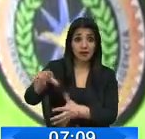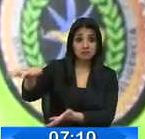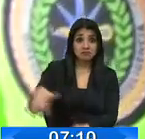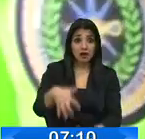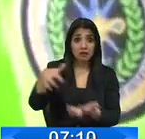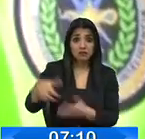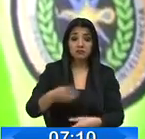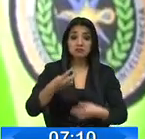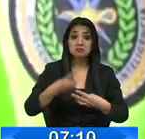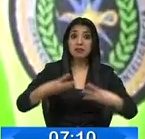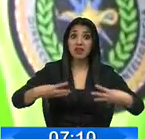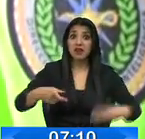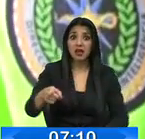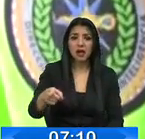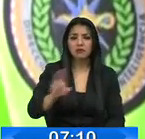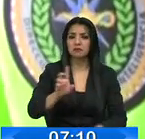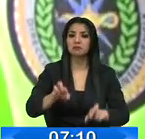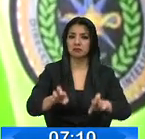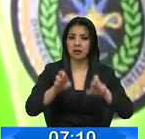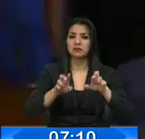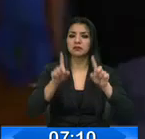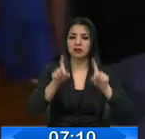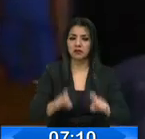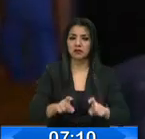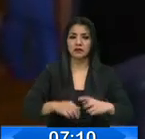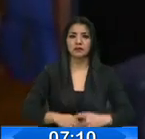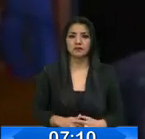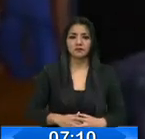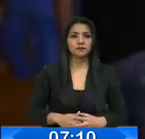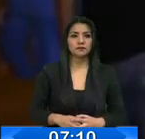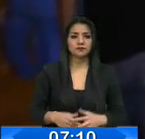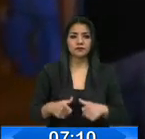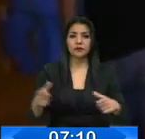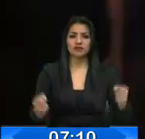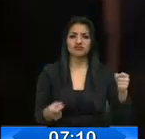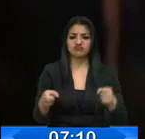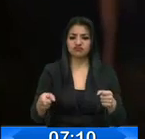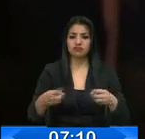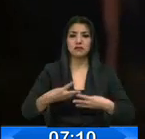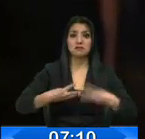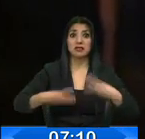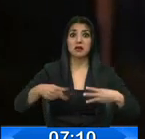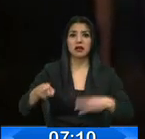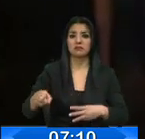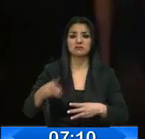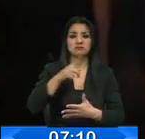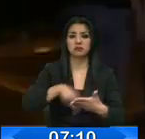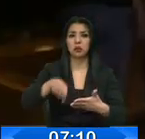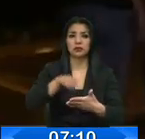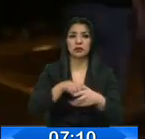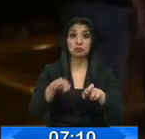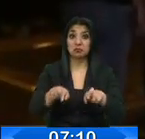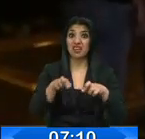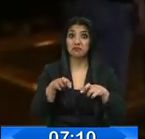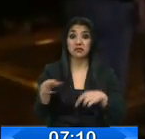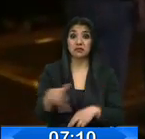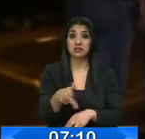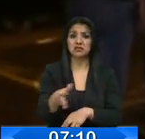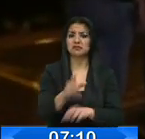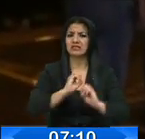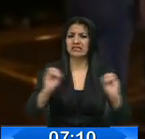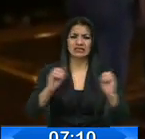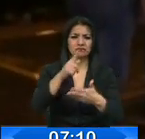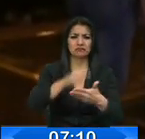sacando material minero sin las respectivas autorizaciones. El transporte de material aurífero está prohibido, no hay permiso para circular con material